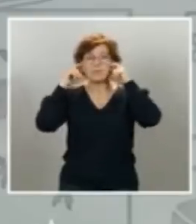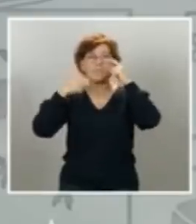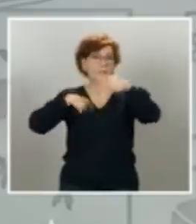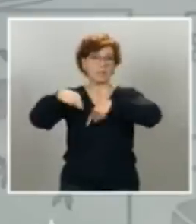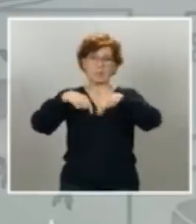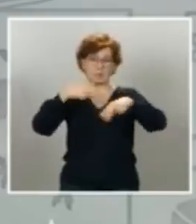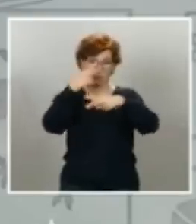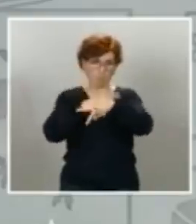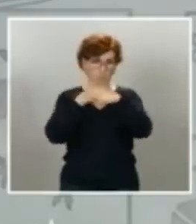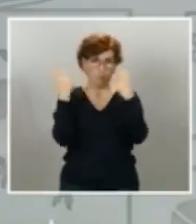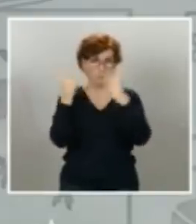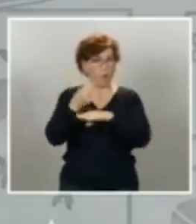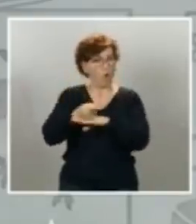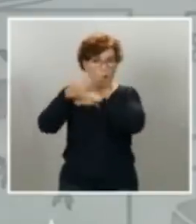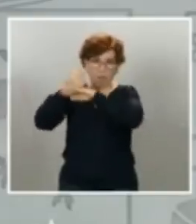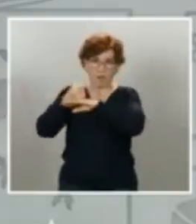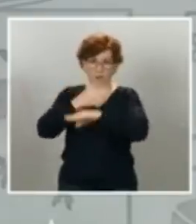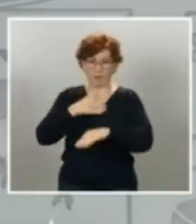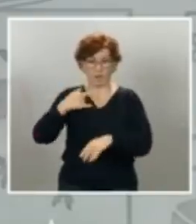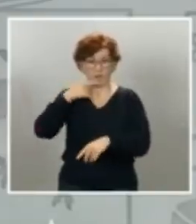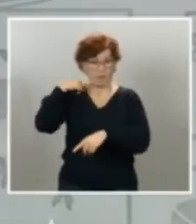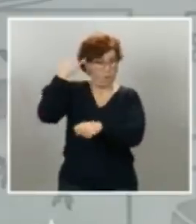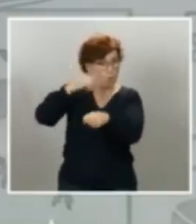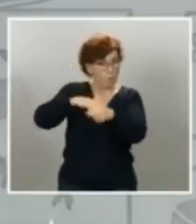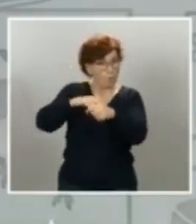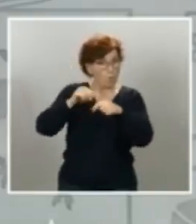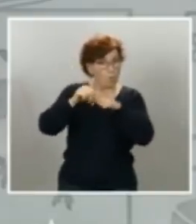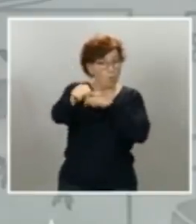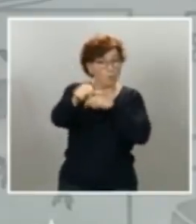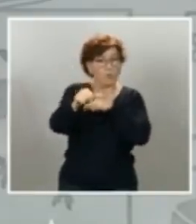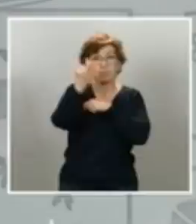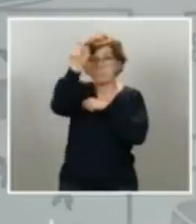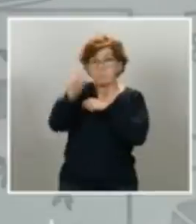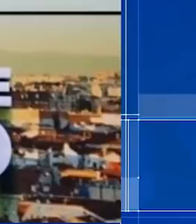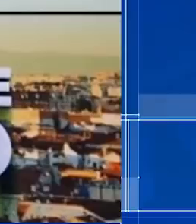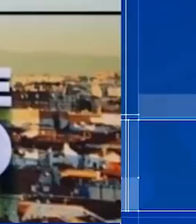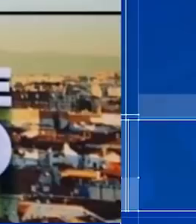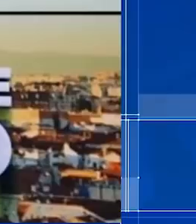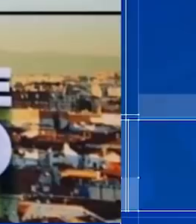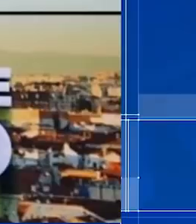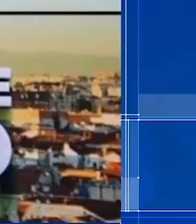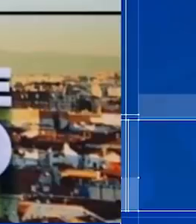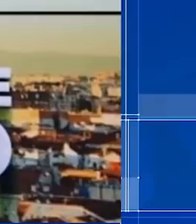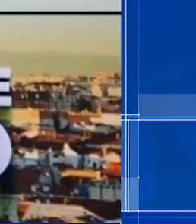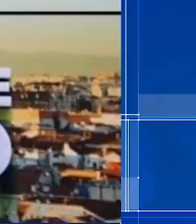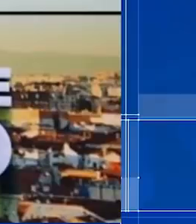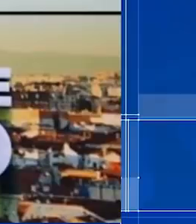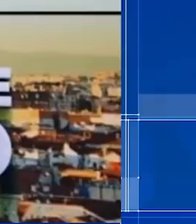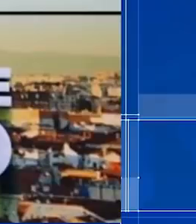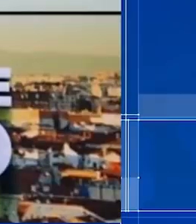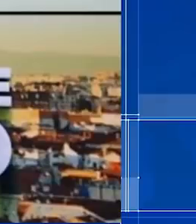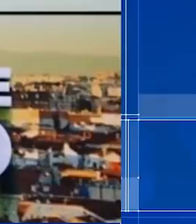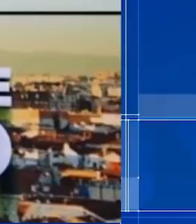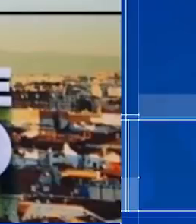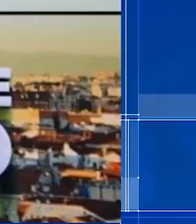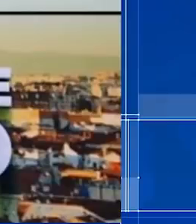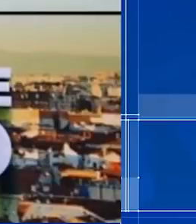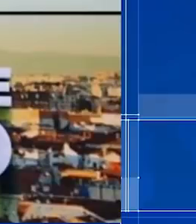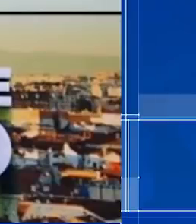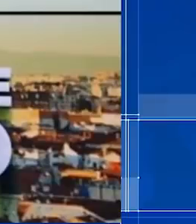una nueva solicitud de prórroga del estado de alarma al menos sin una serie de condiciones que tiene legislación a su disposición